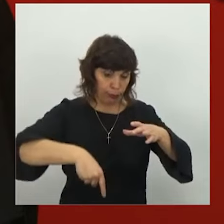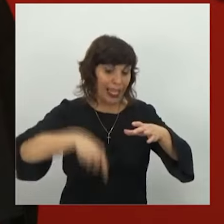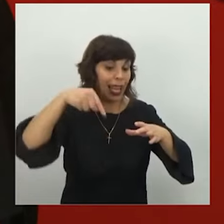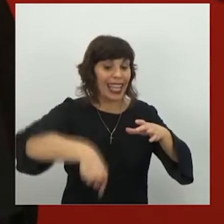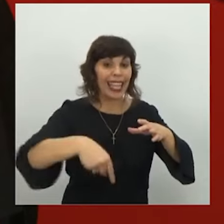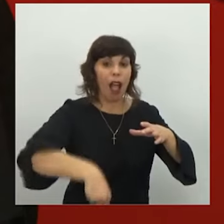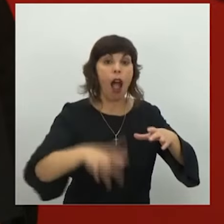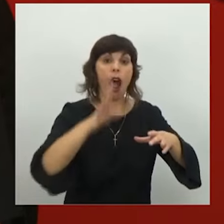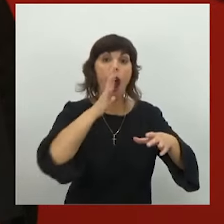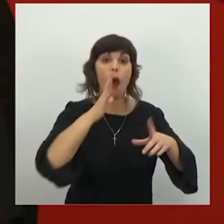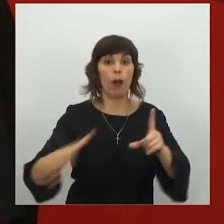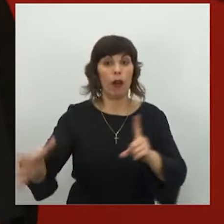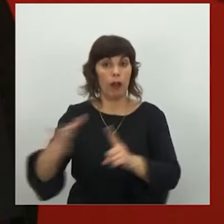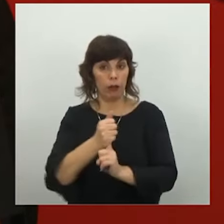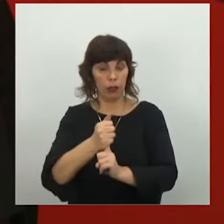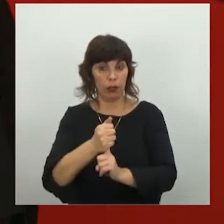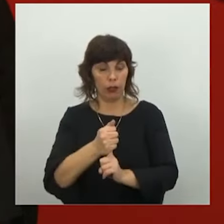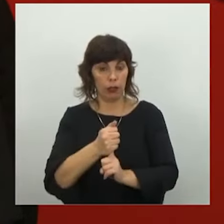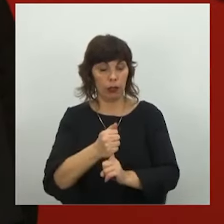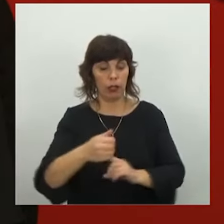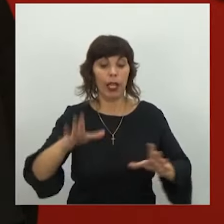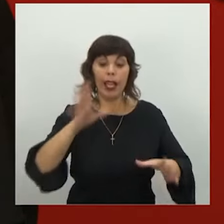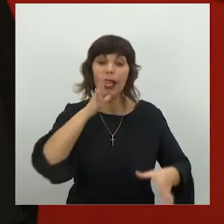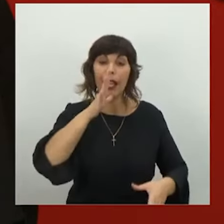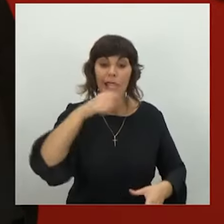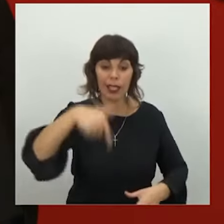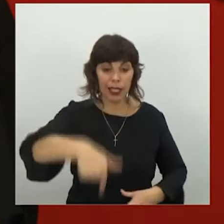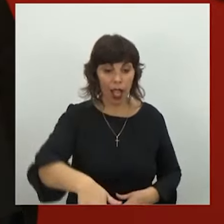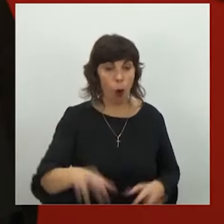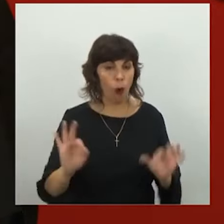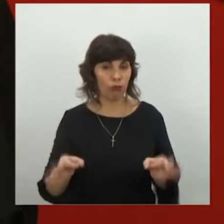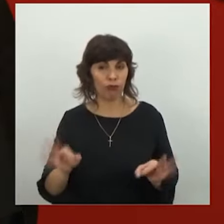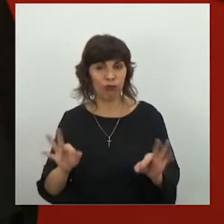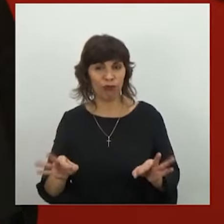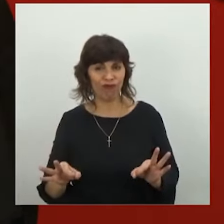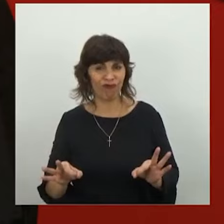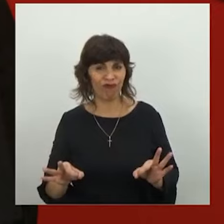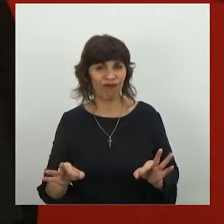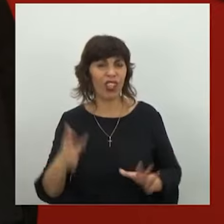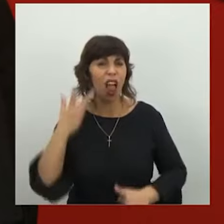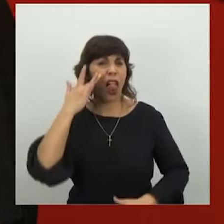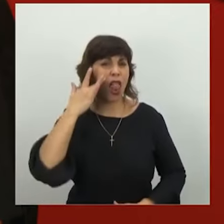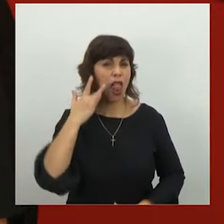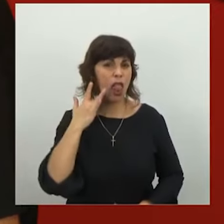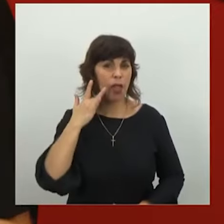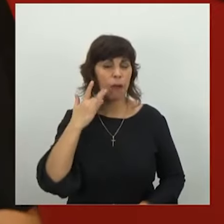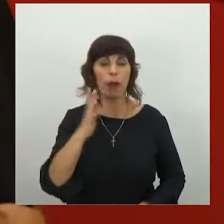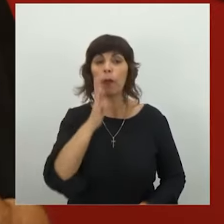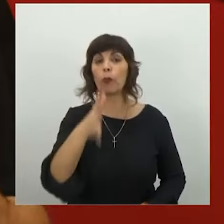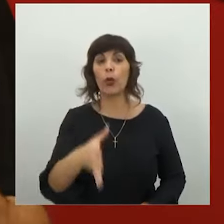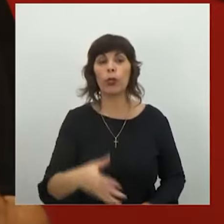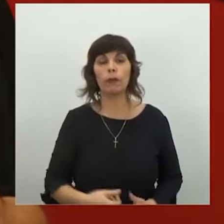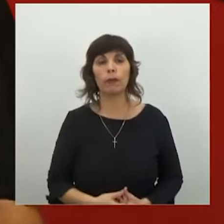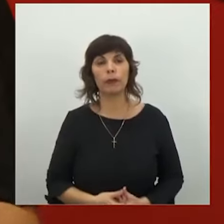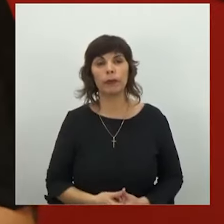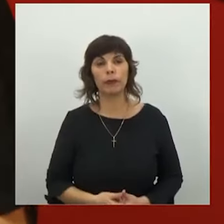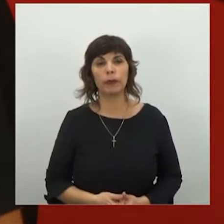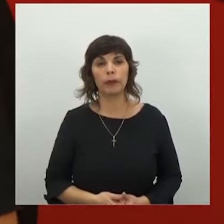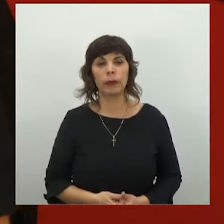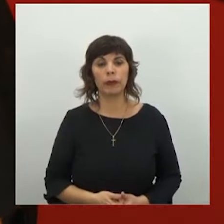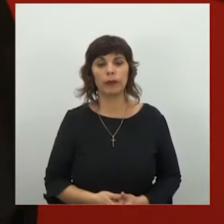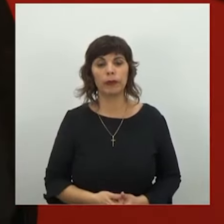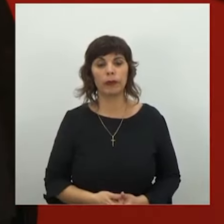encuentras agua. Y esa agua normalmente está muy limpia porque ha